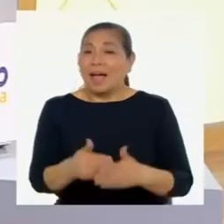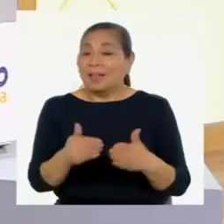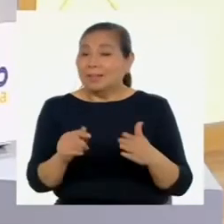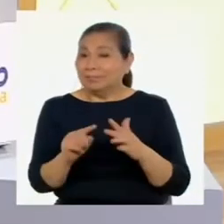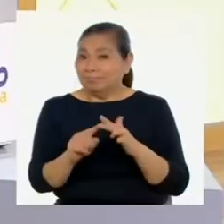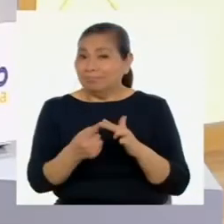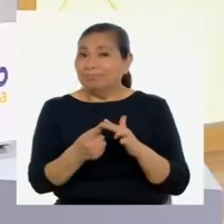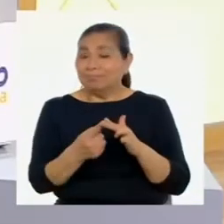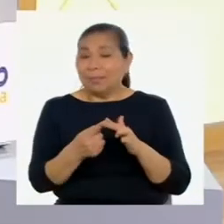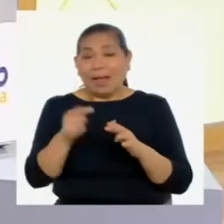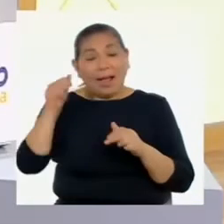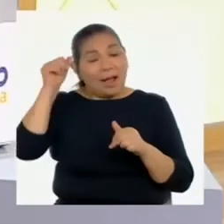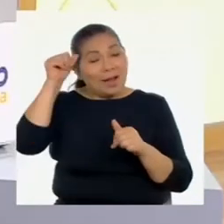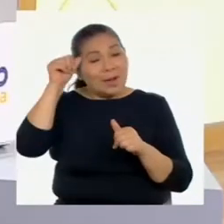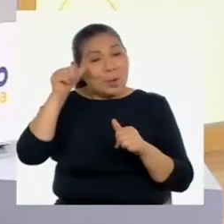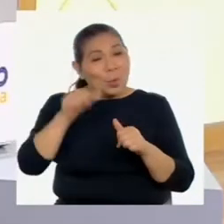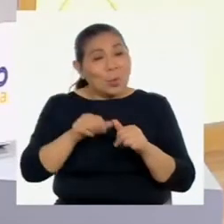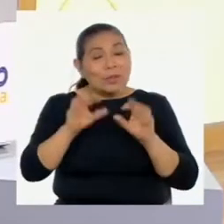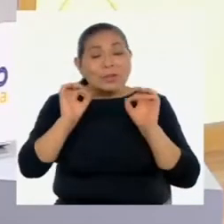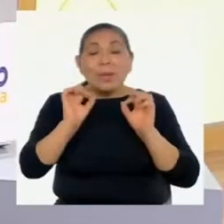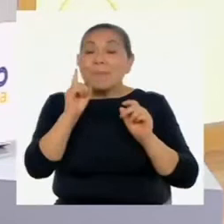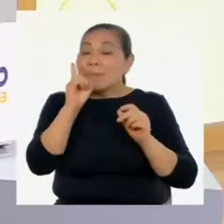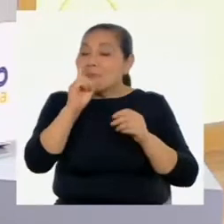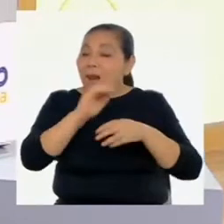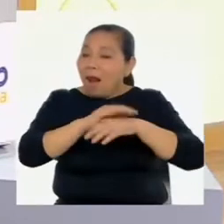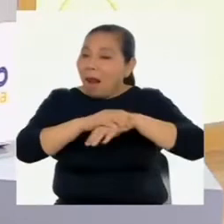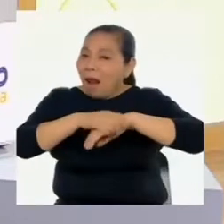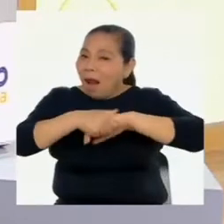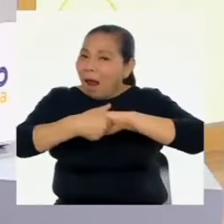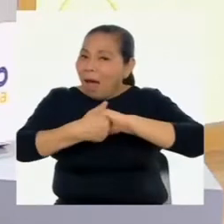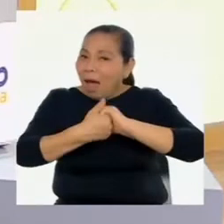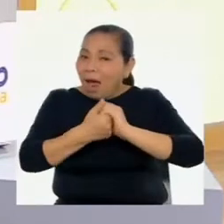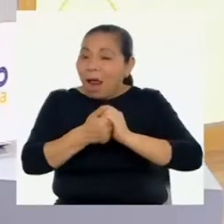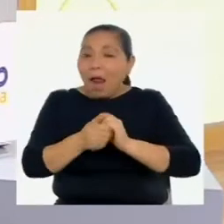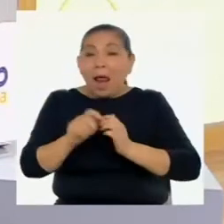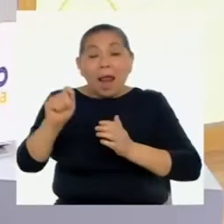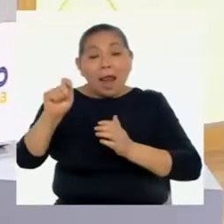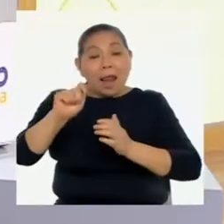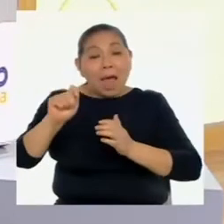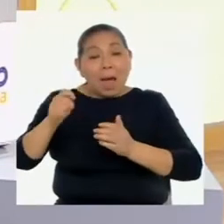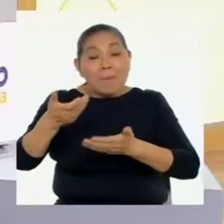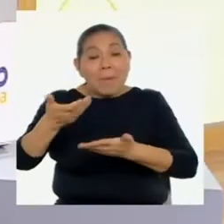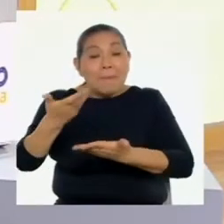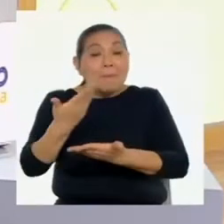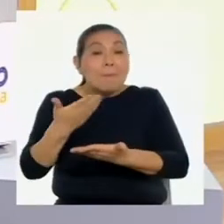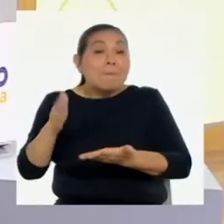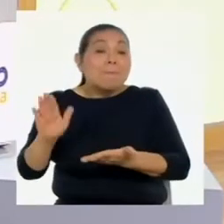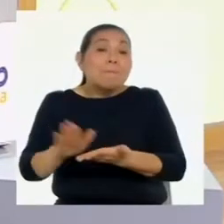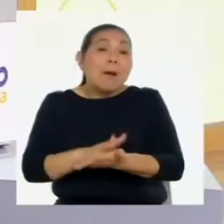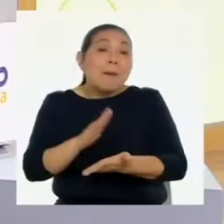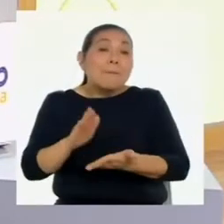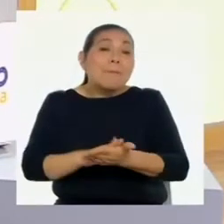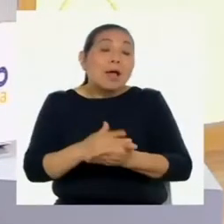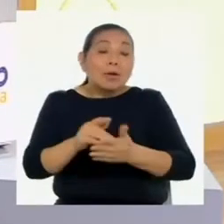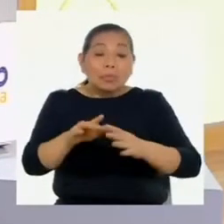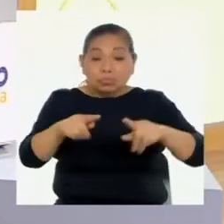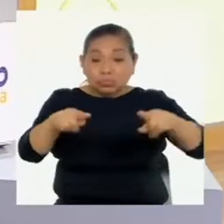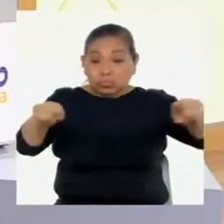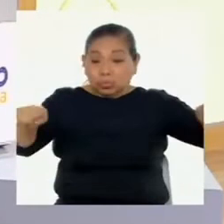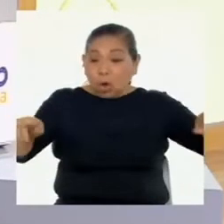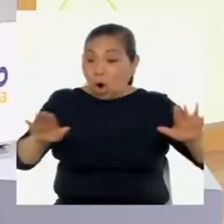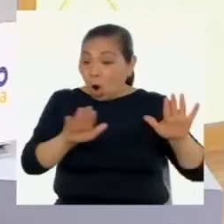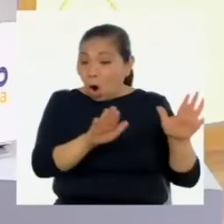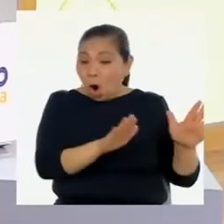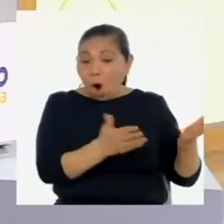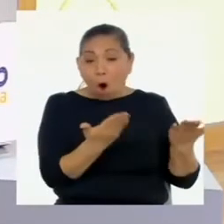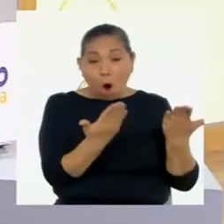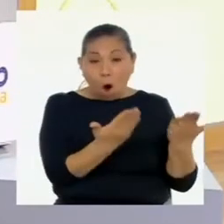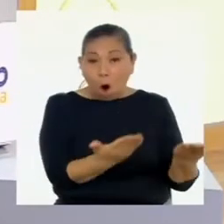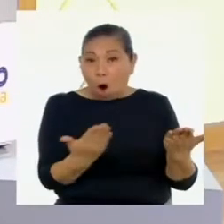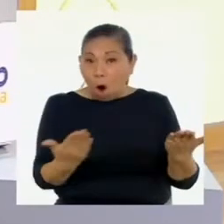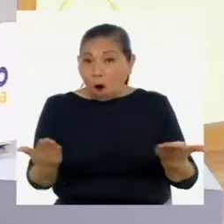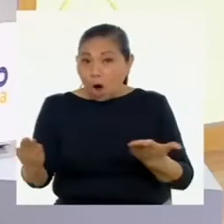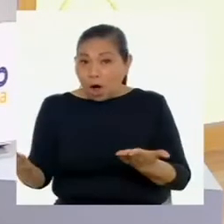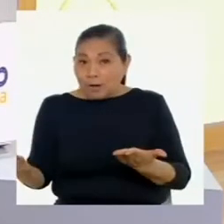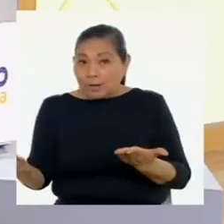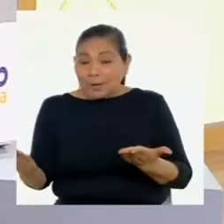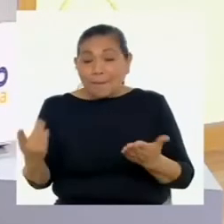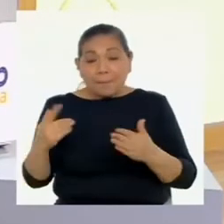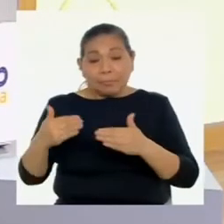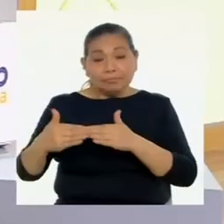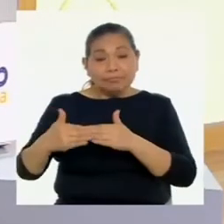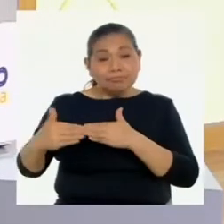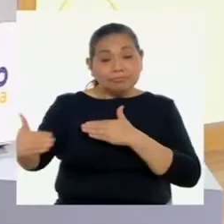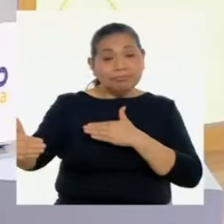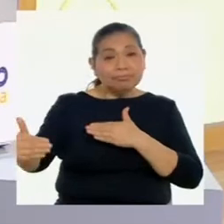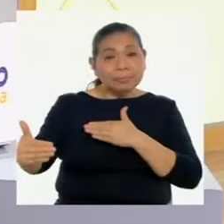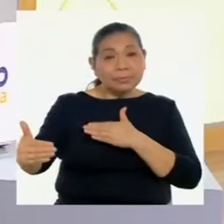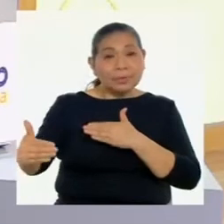Antes de empezar, recuerden siempre lavarse las manos, tener lápiz y papel en la mano, un espacio de trabajo ordenado y también estar a una